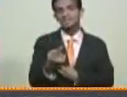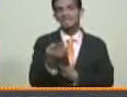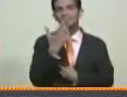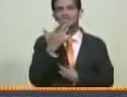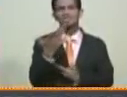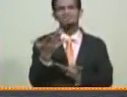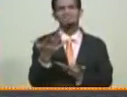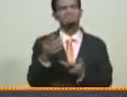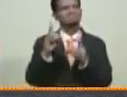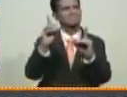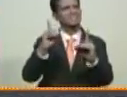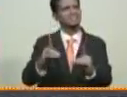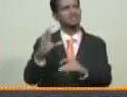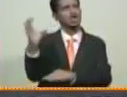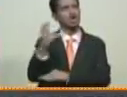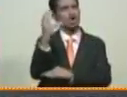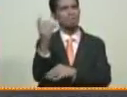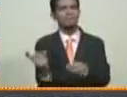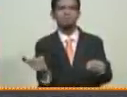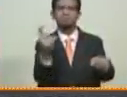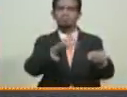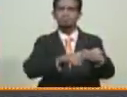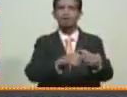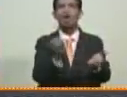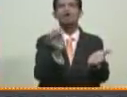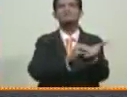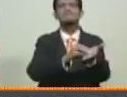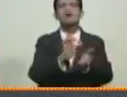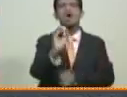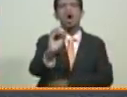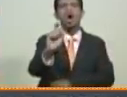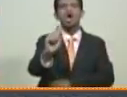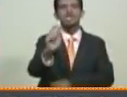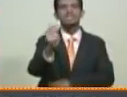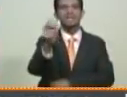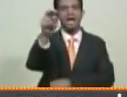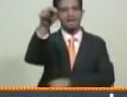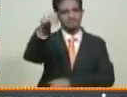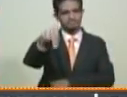de Colombia de incorporarse nuevamente a la OTAN. Es la información que se genera